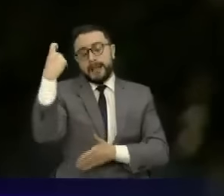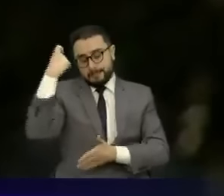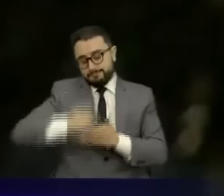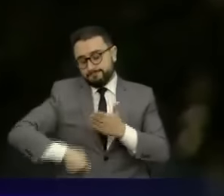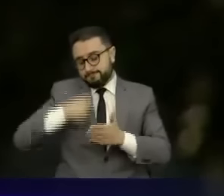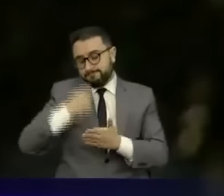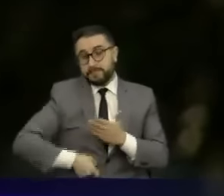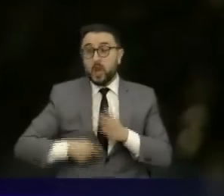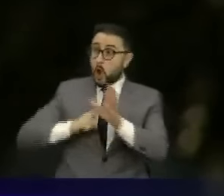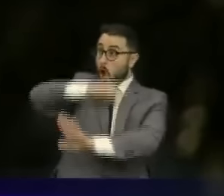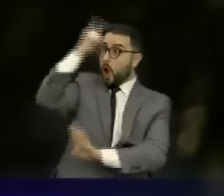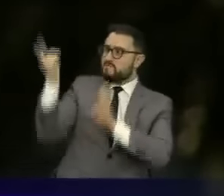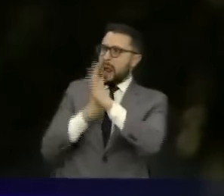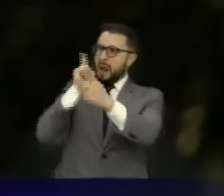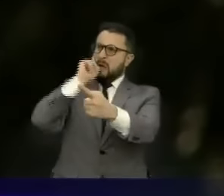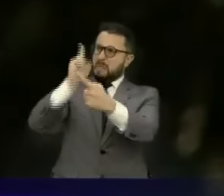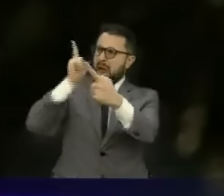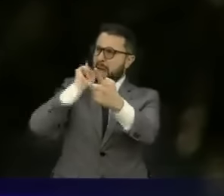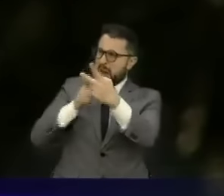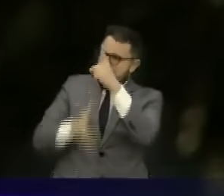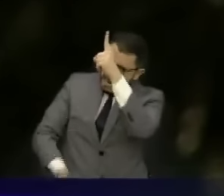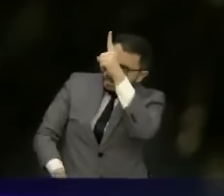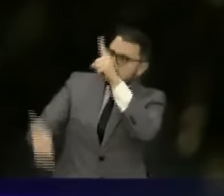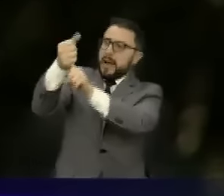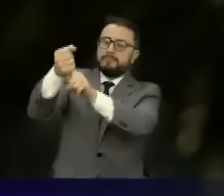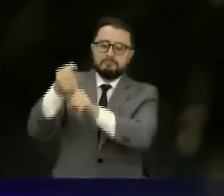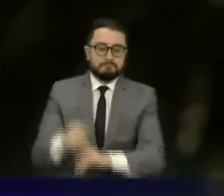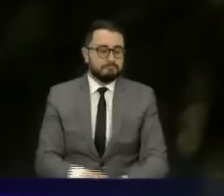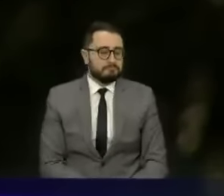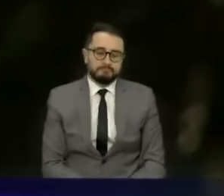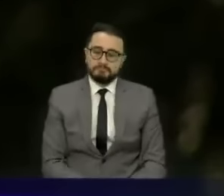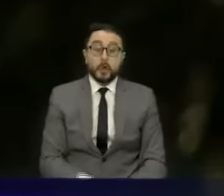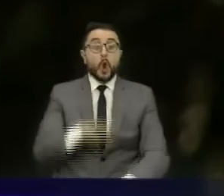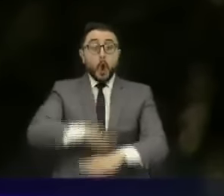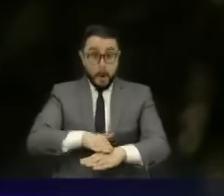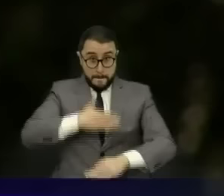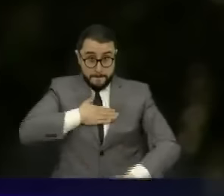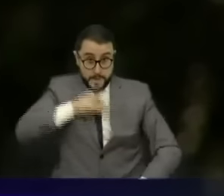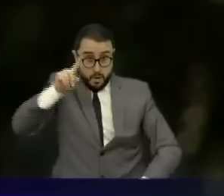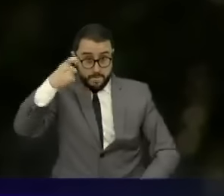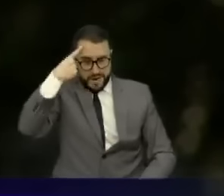Aún no hemos cumplido. Y no lo digo por este gobierno, sino como